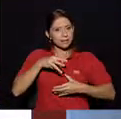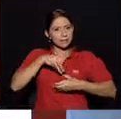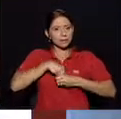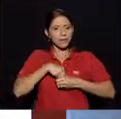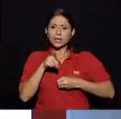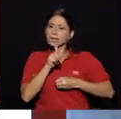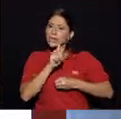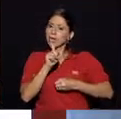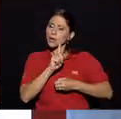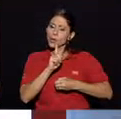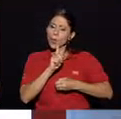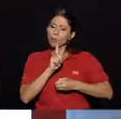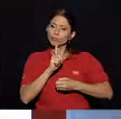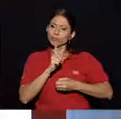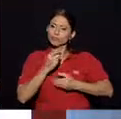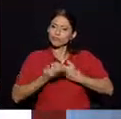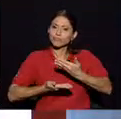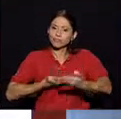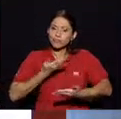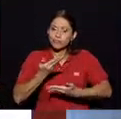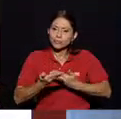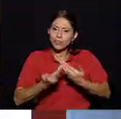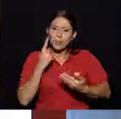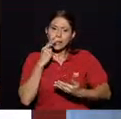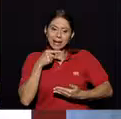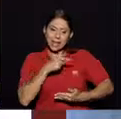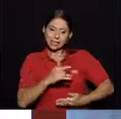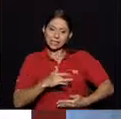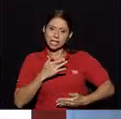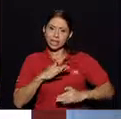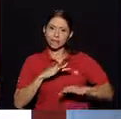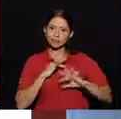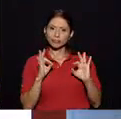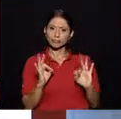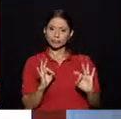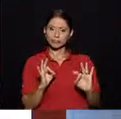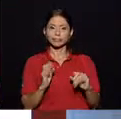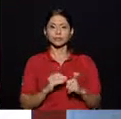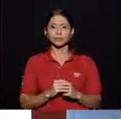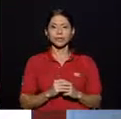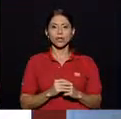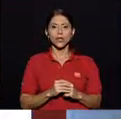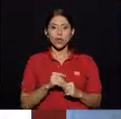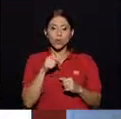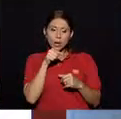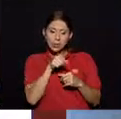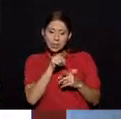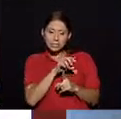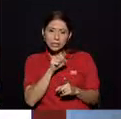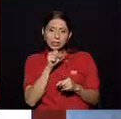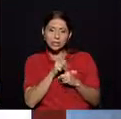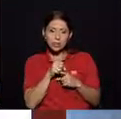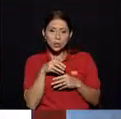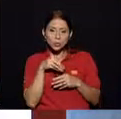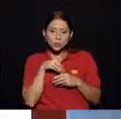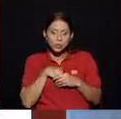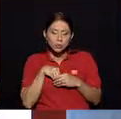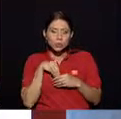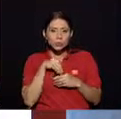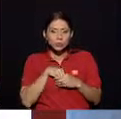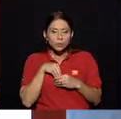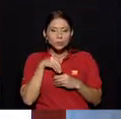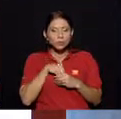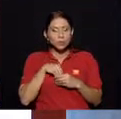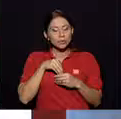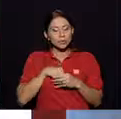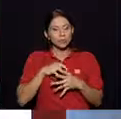contribuyen a construir una sensación de bienestar en esa persona. Cuando eso se acumula y llegamos a